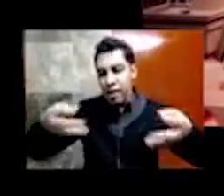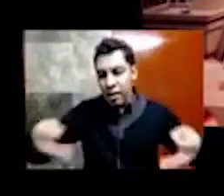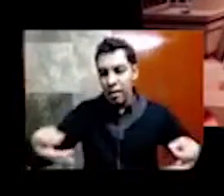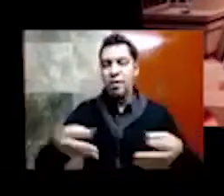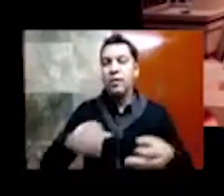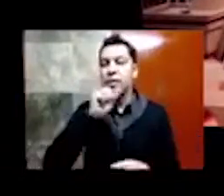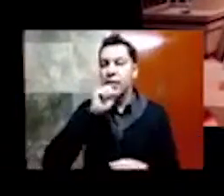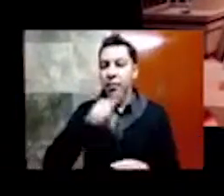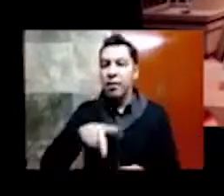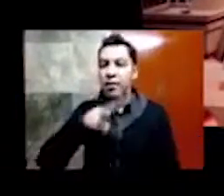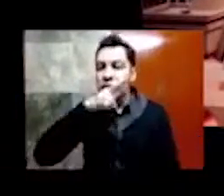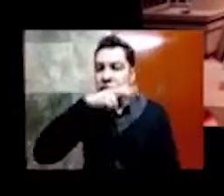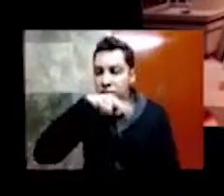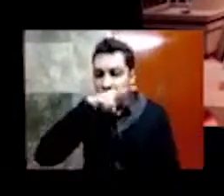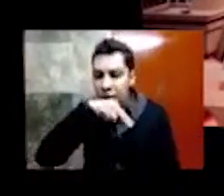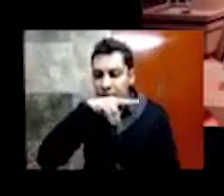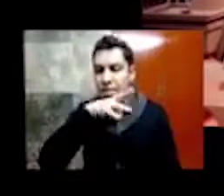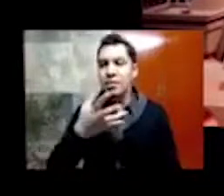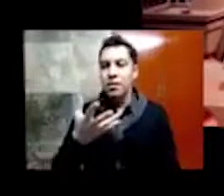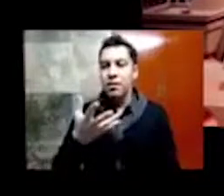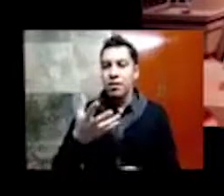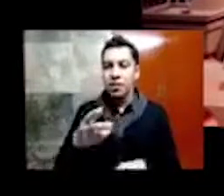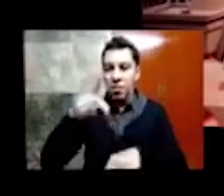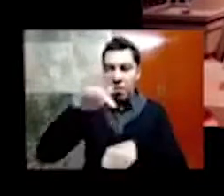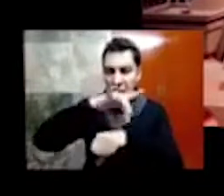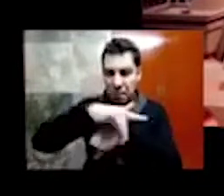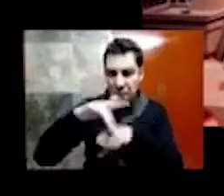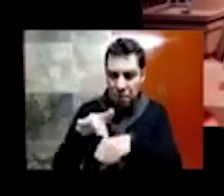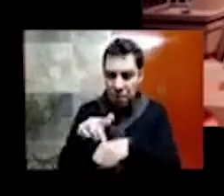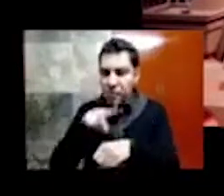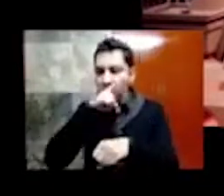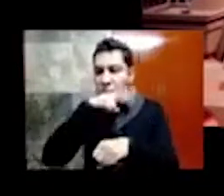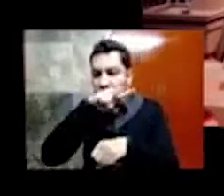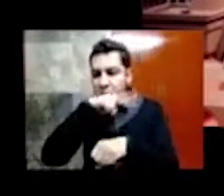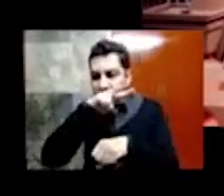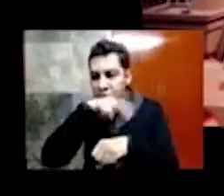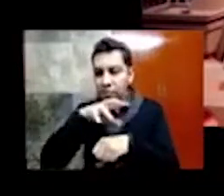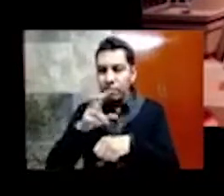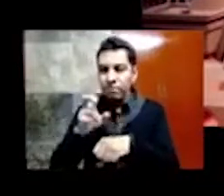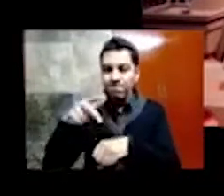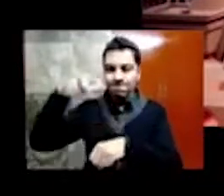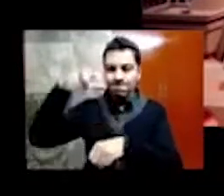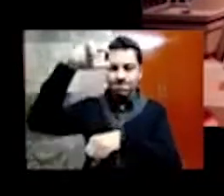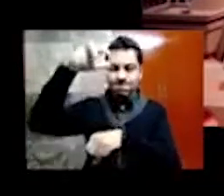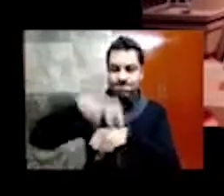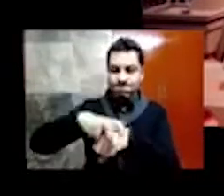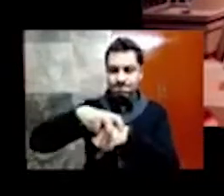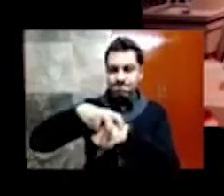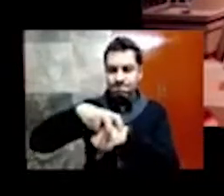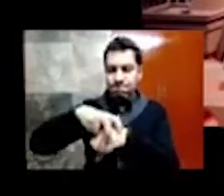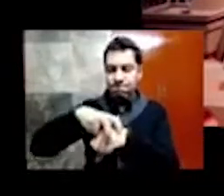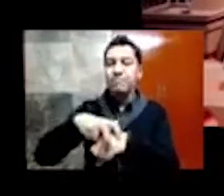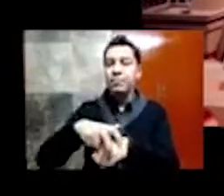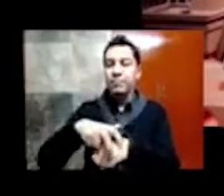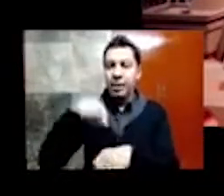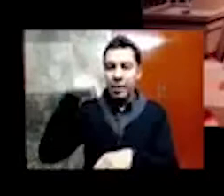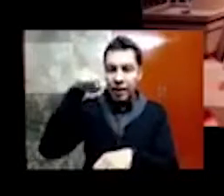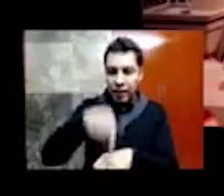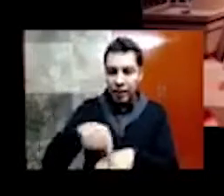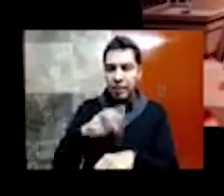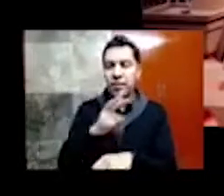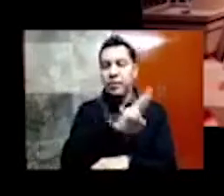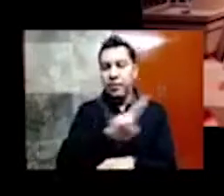como este prodigio del tacto del cielo y el suelo, cosa que en Xochicalco reconocemos